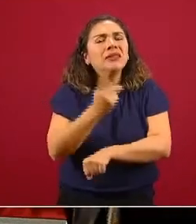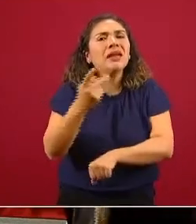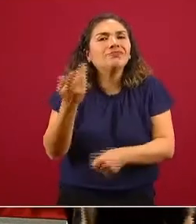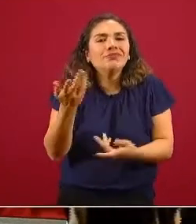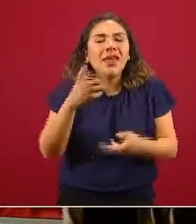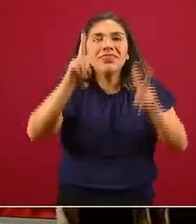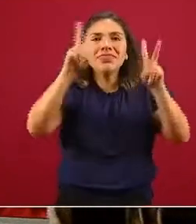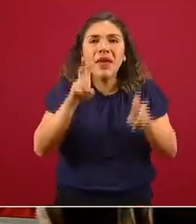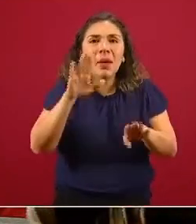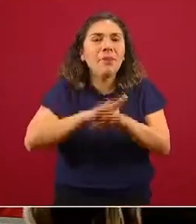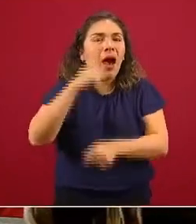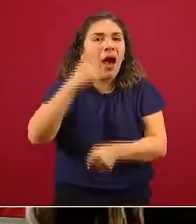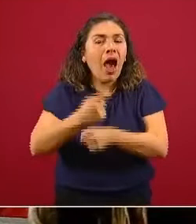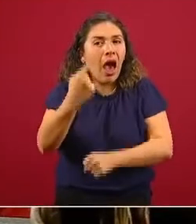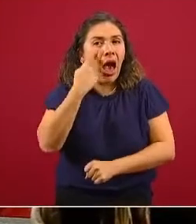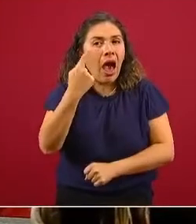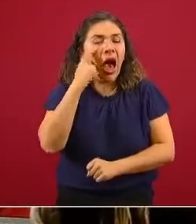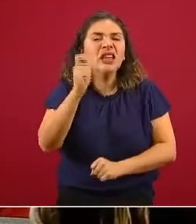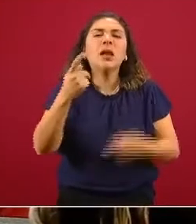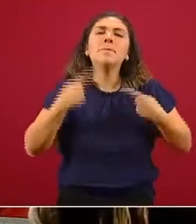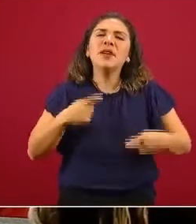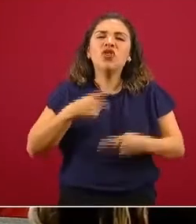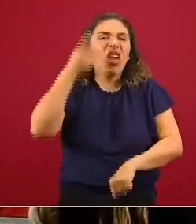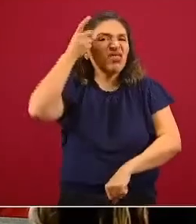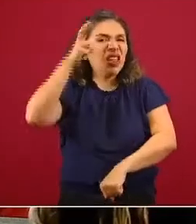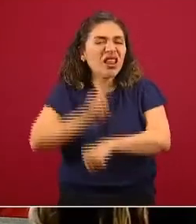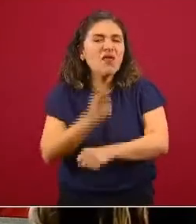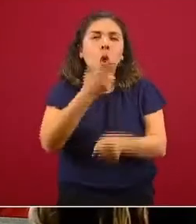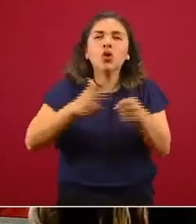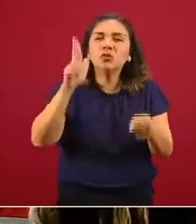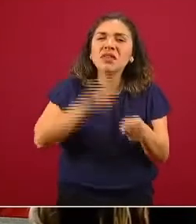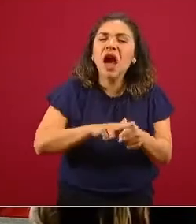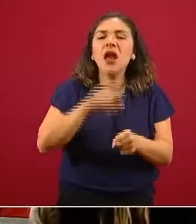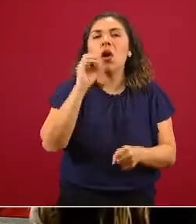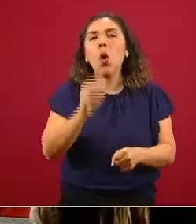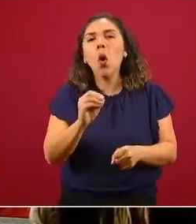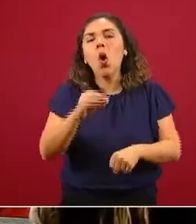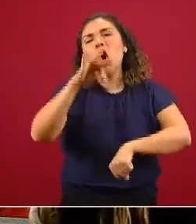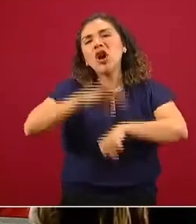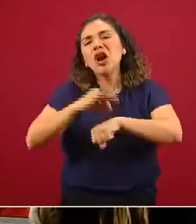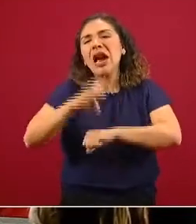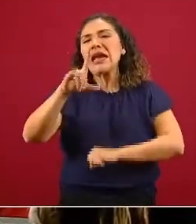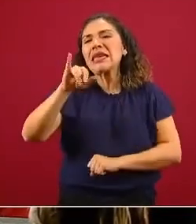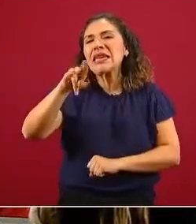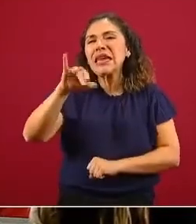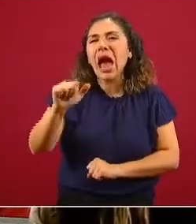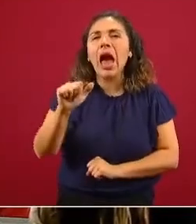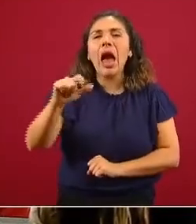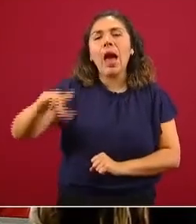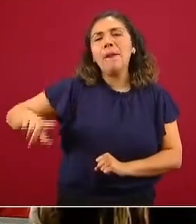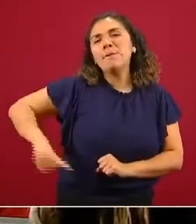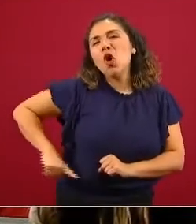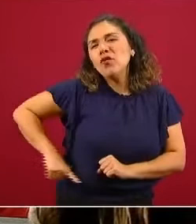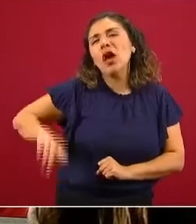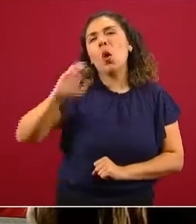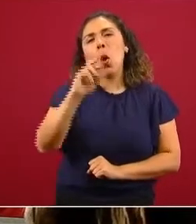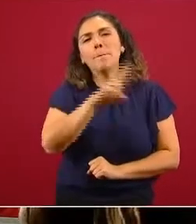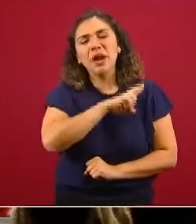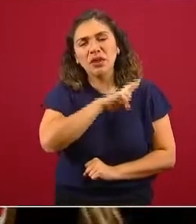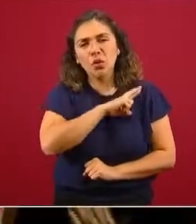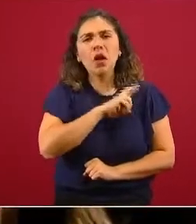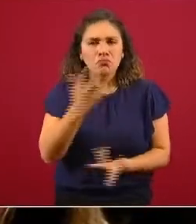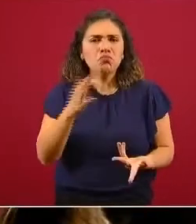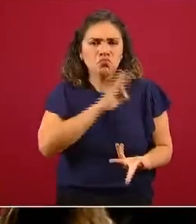todos los días. Mayormente son personal directivo de hospitales, de clínicas en el sector público, social y privado, que